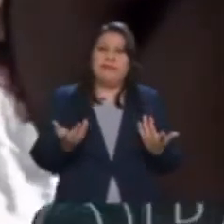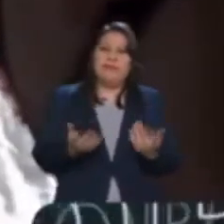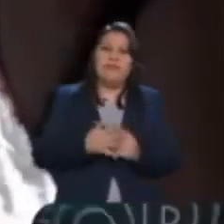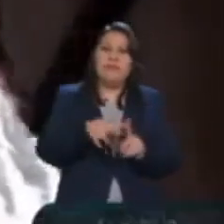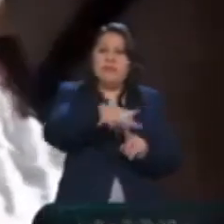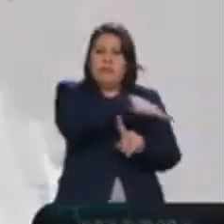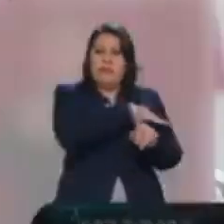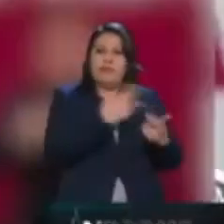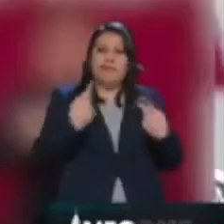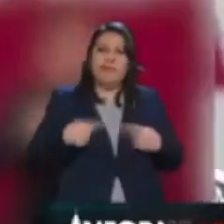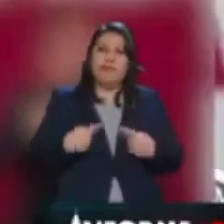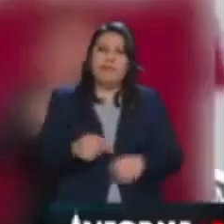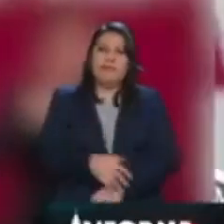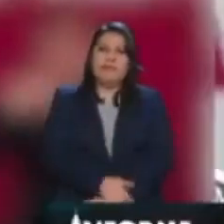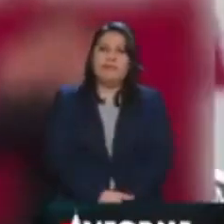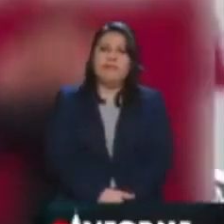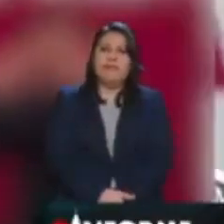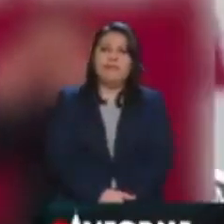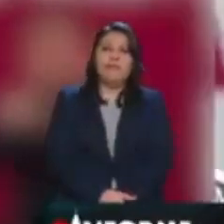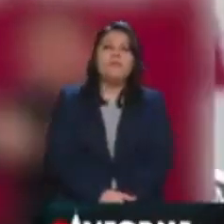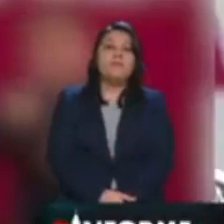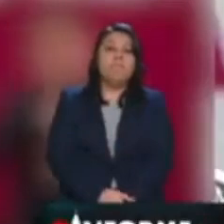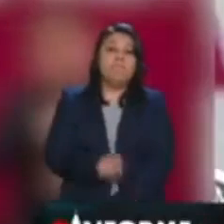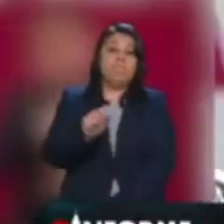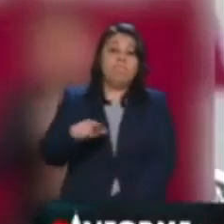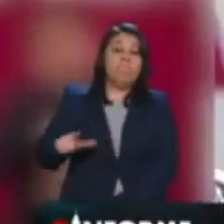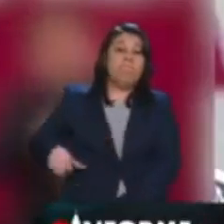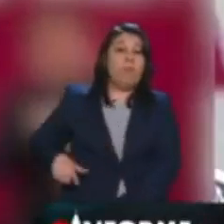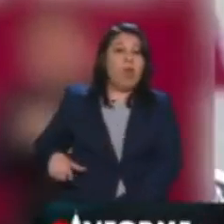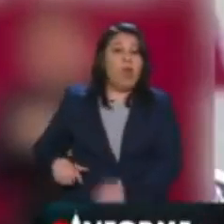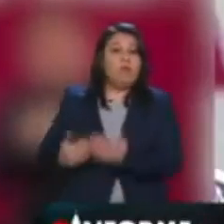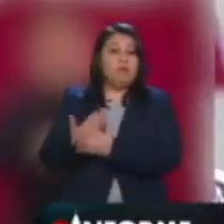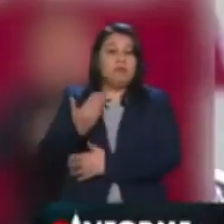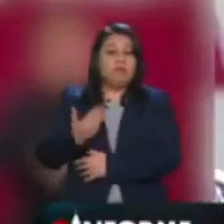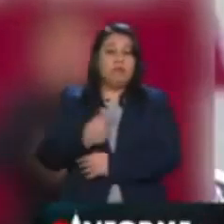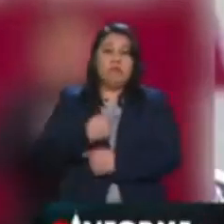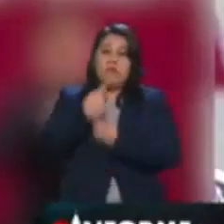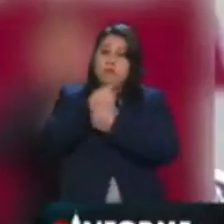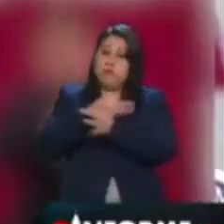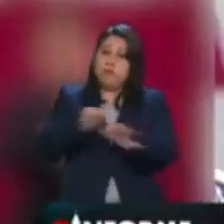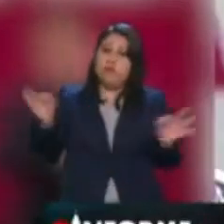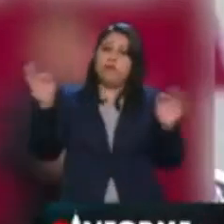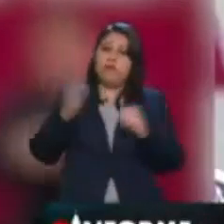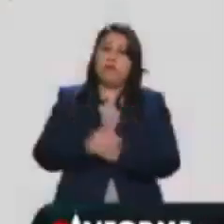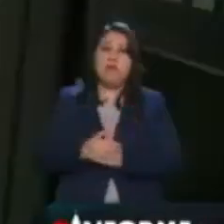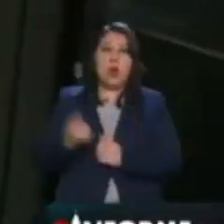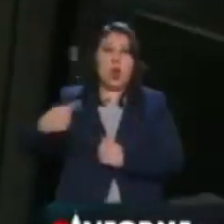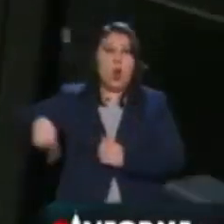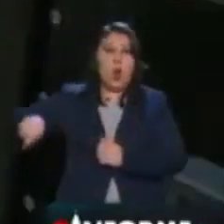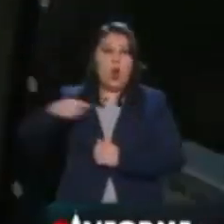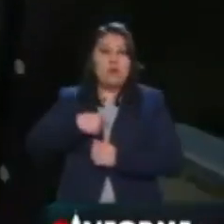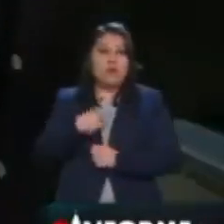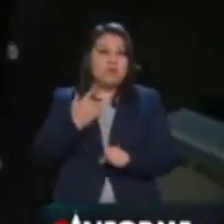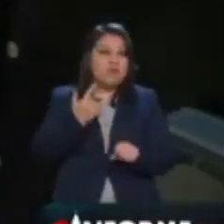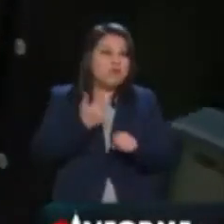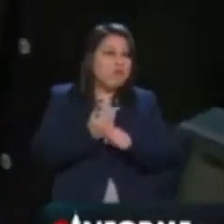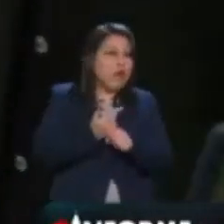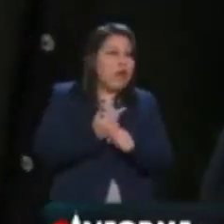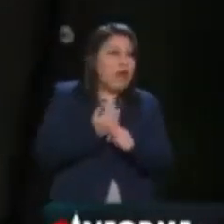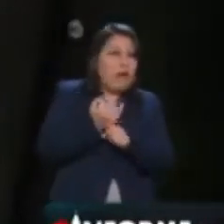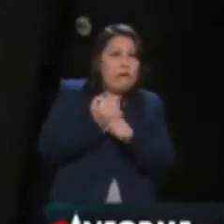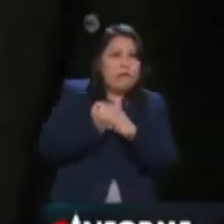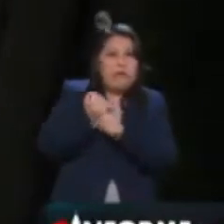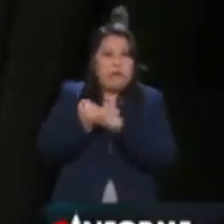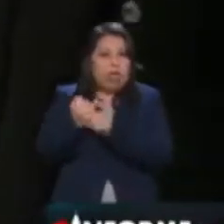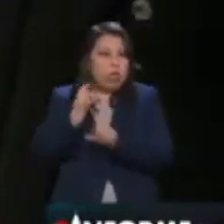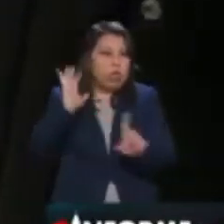a las personas. El gobierno de México, destacó el vocero presidencial, no encabeza ninguna persecución en contra de científicos,